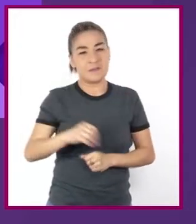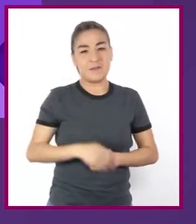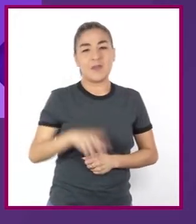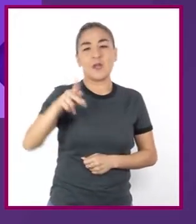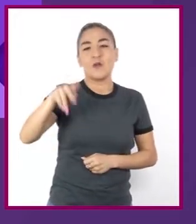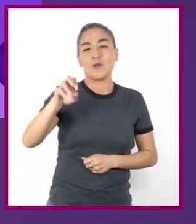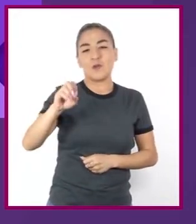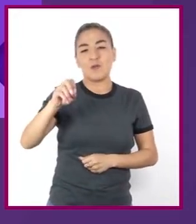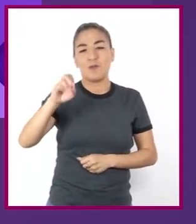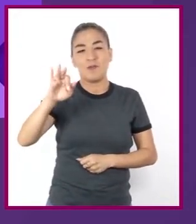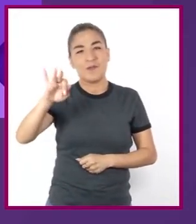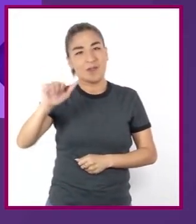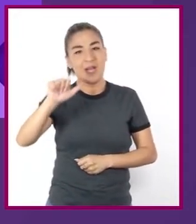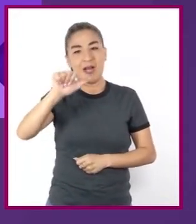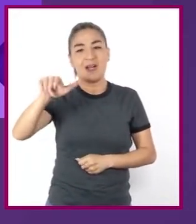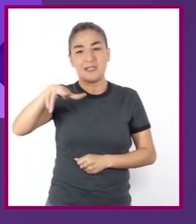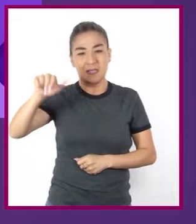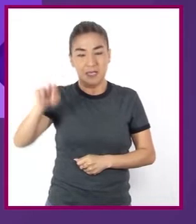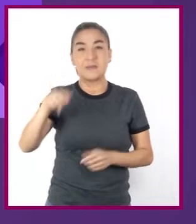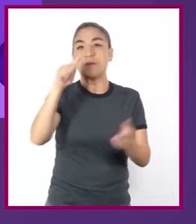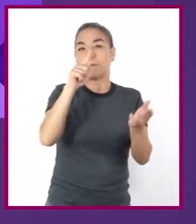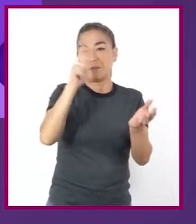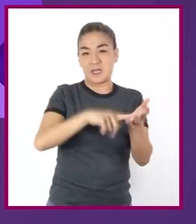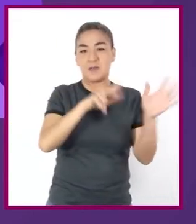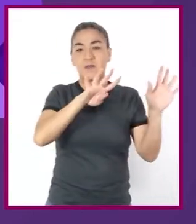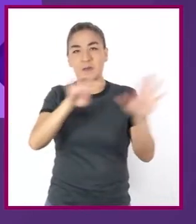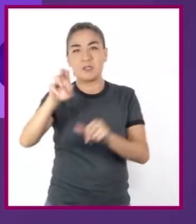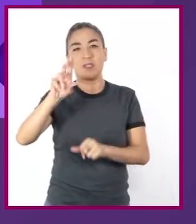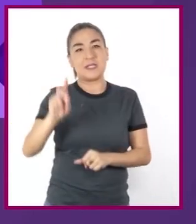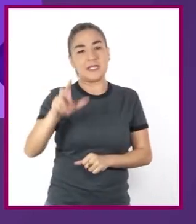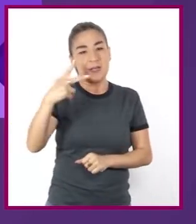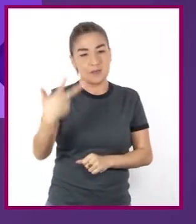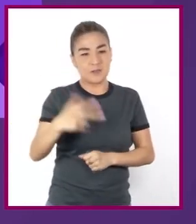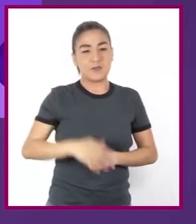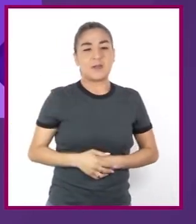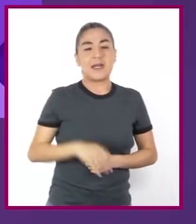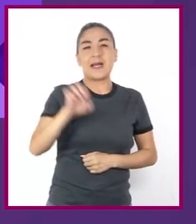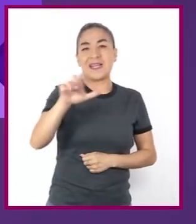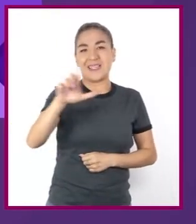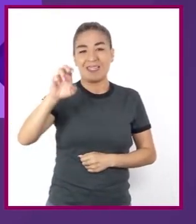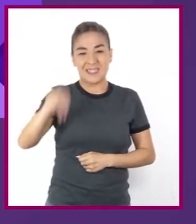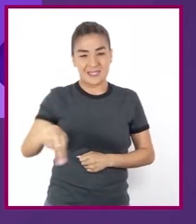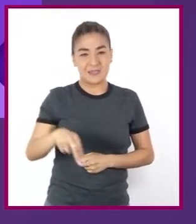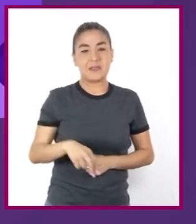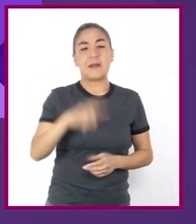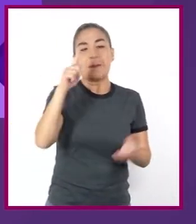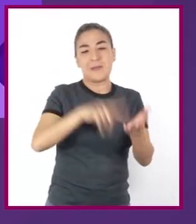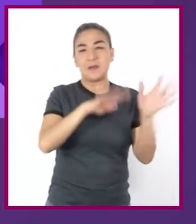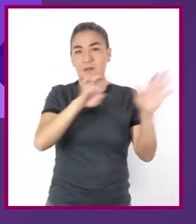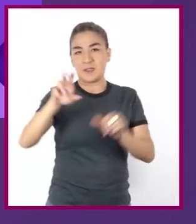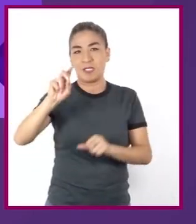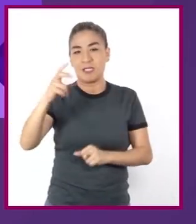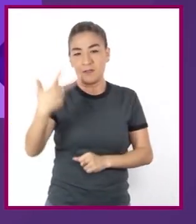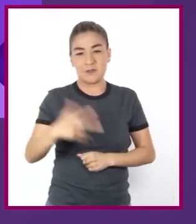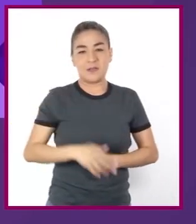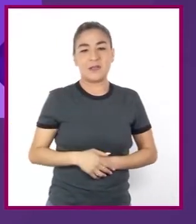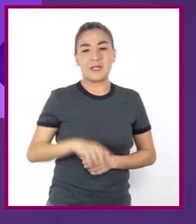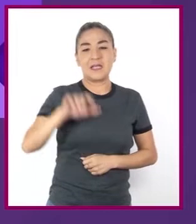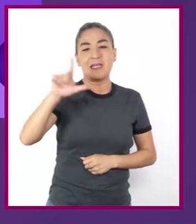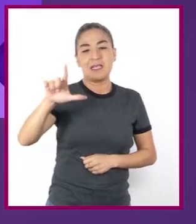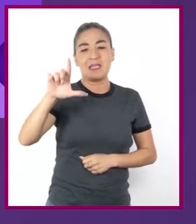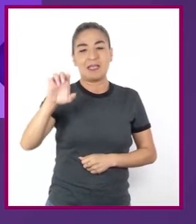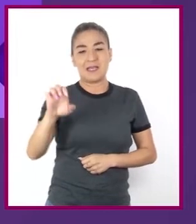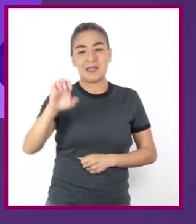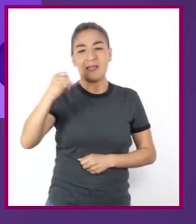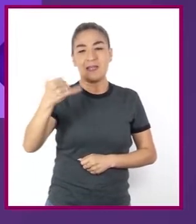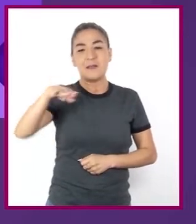Annan, 1938, Ellen Johnson Sirleaf, 1938, Leymah Gbowee,